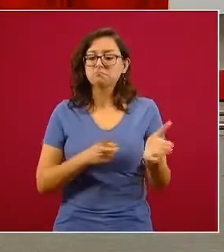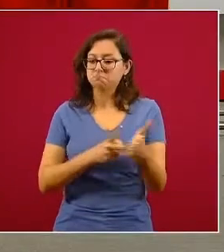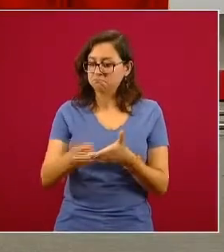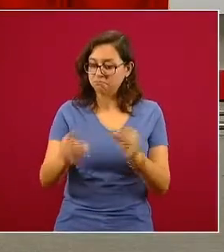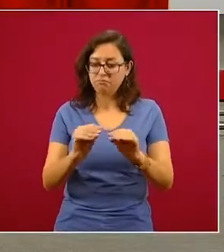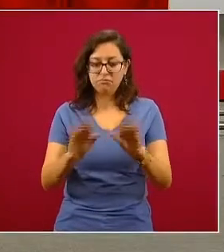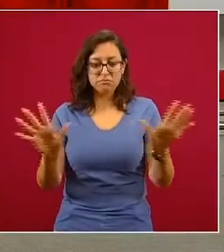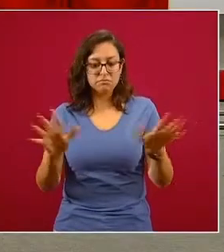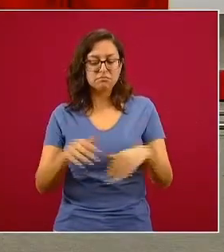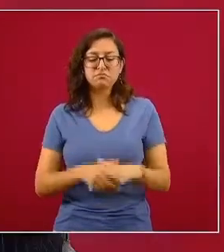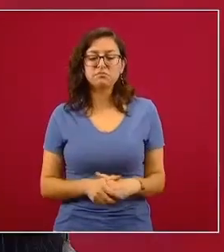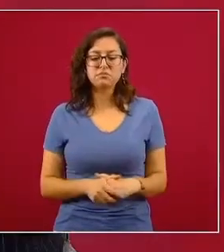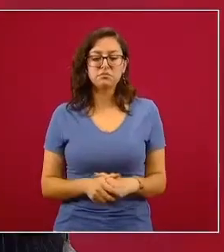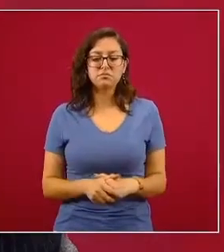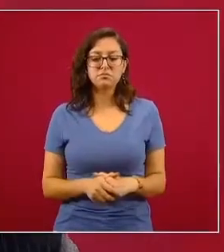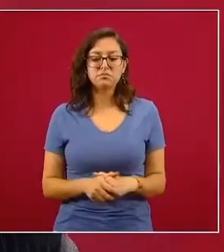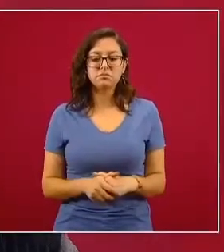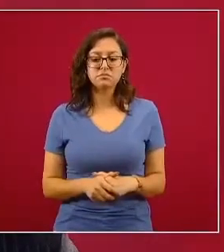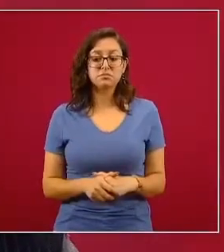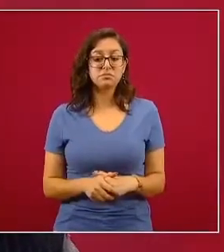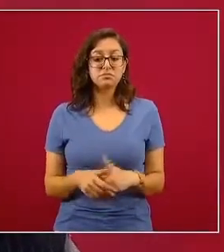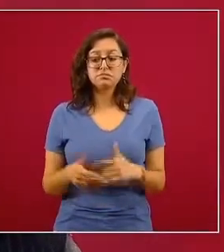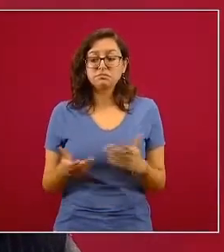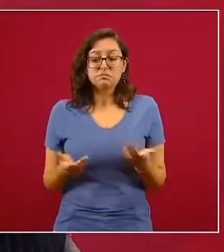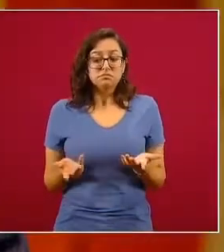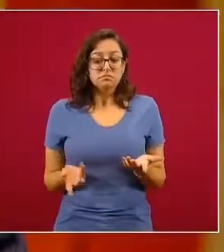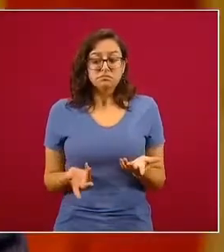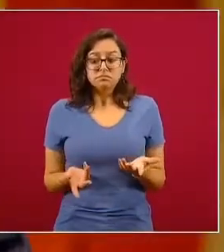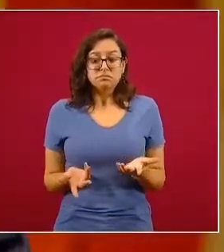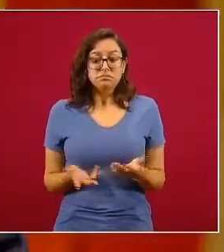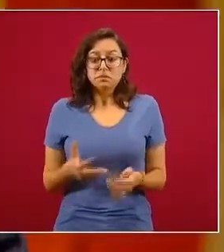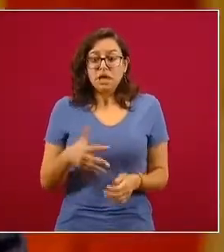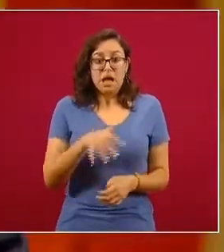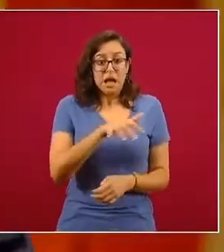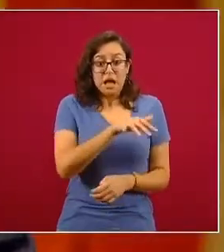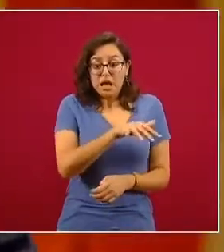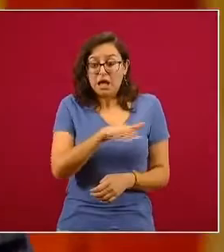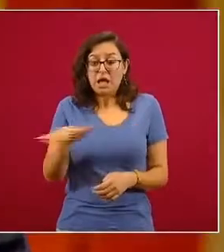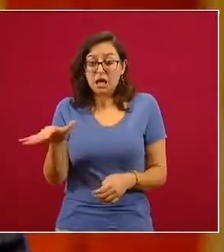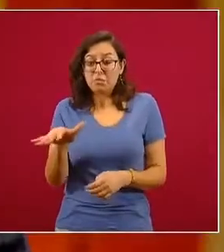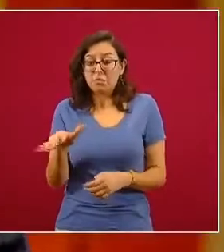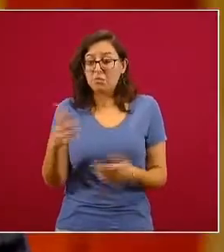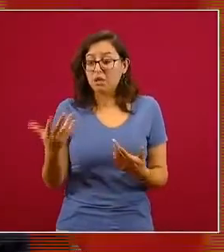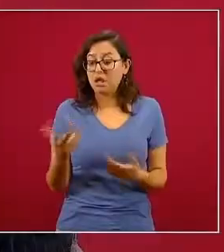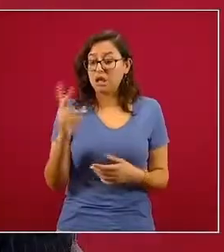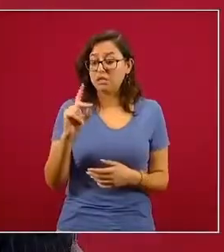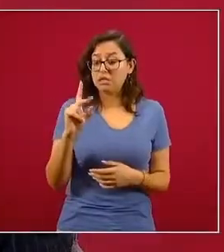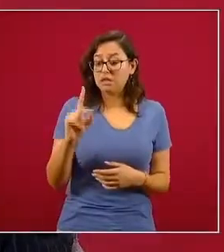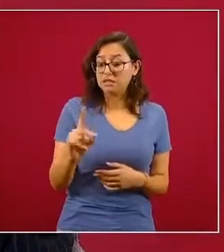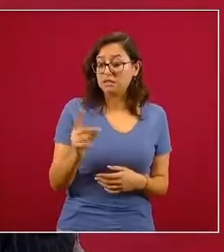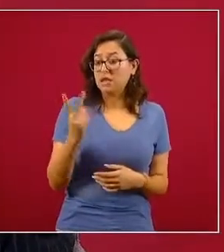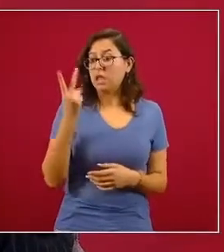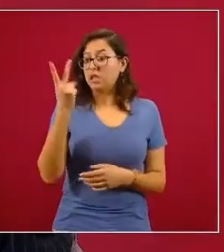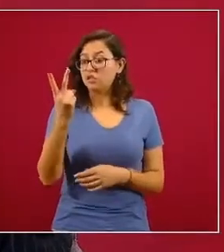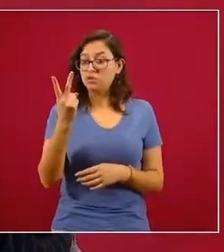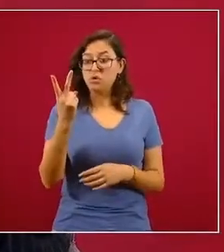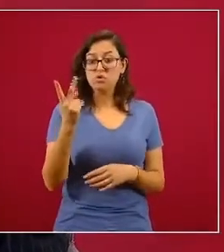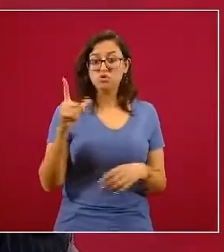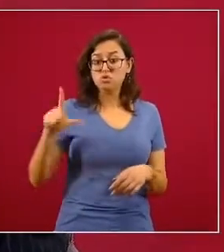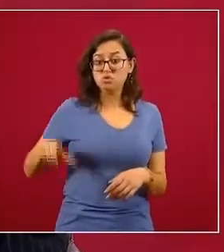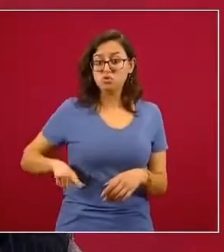son claros y en general 32 gobiernos estatales, sus